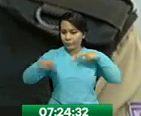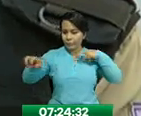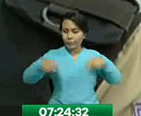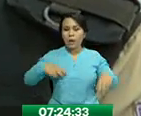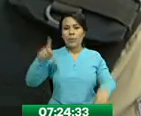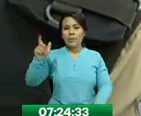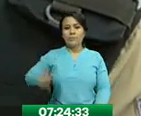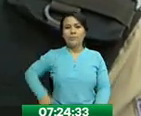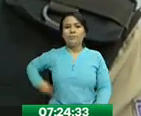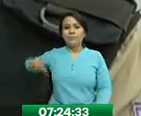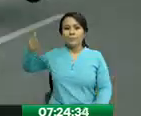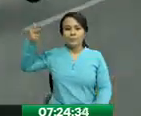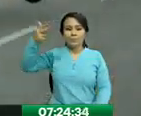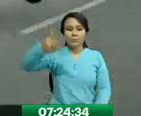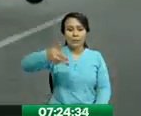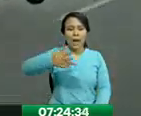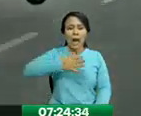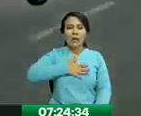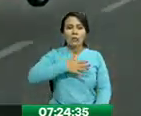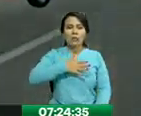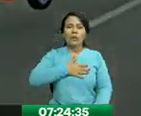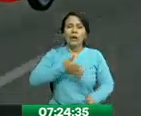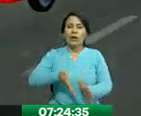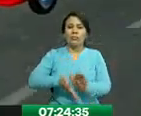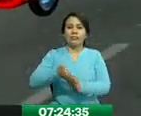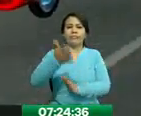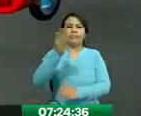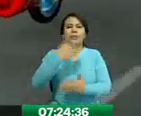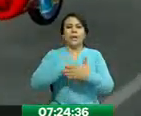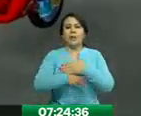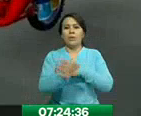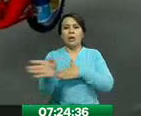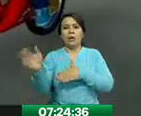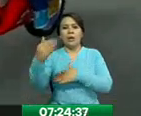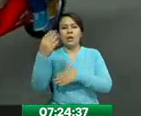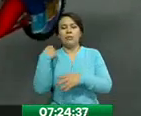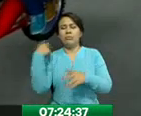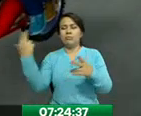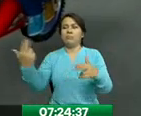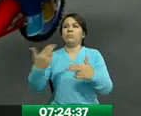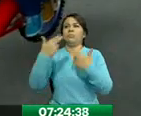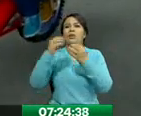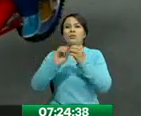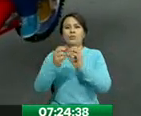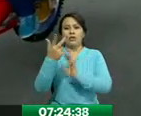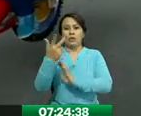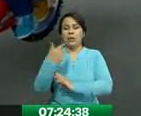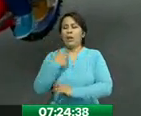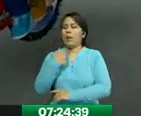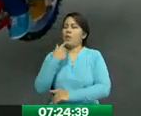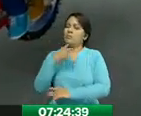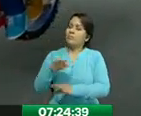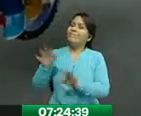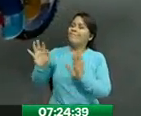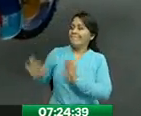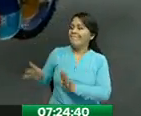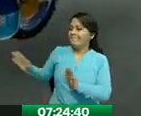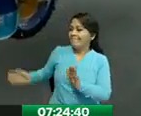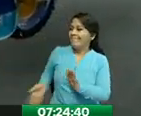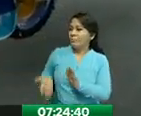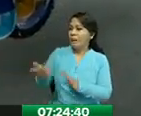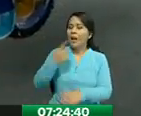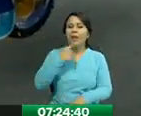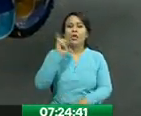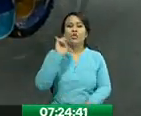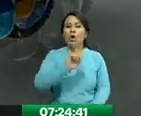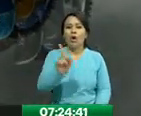un ciudadano como pasajero a realizarle una carrera, y llegando al bloque 3, él le manifiesta de que esto es un